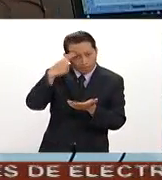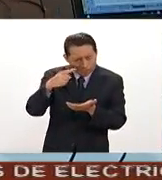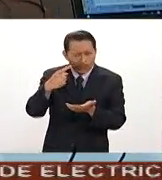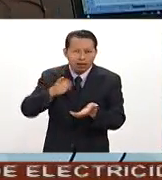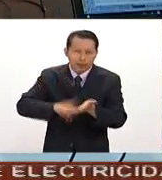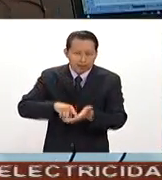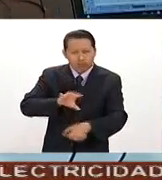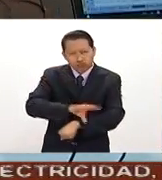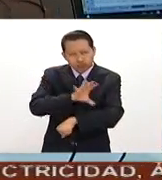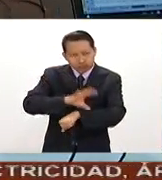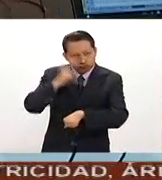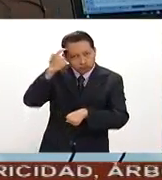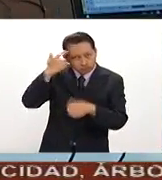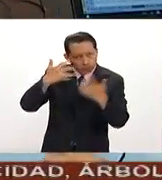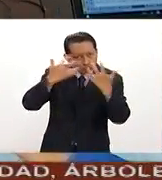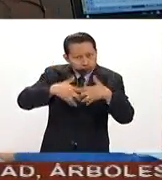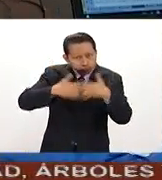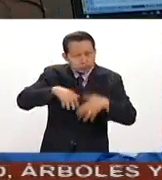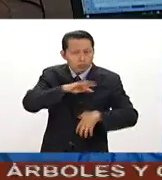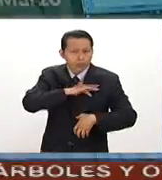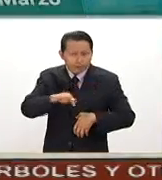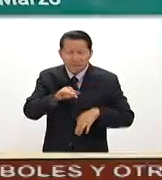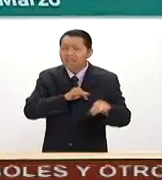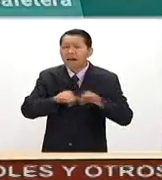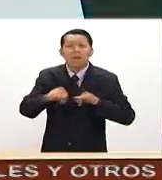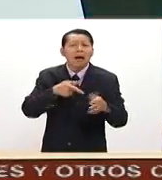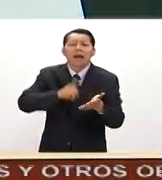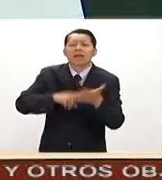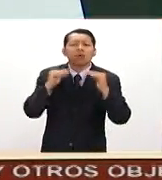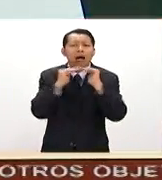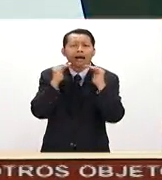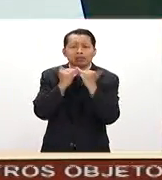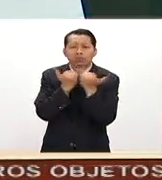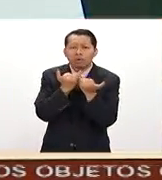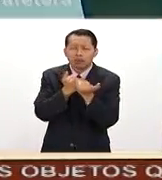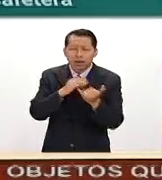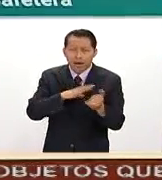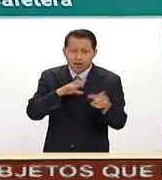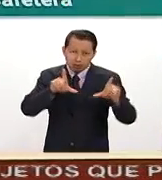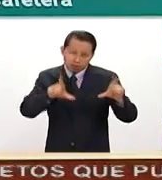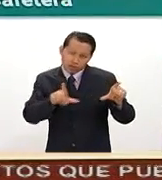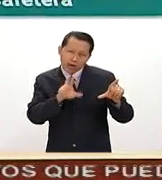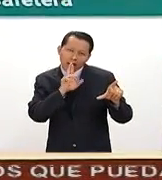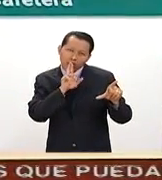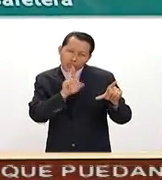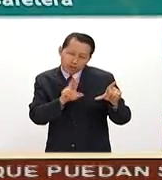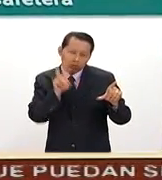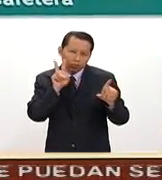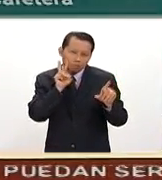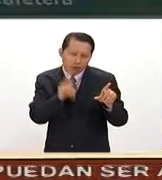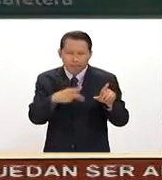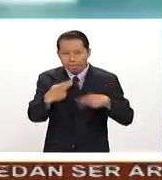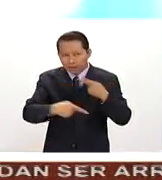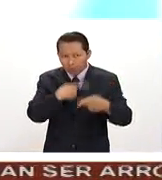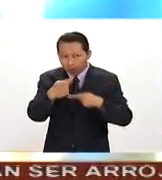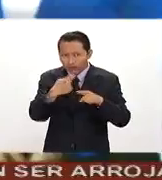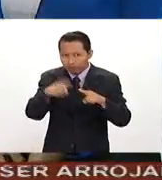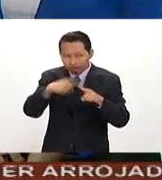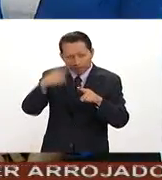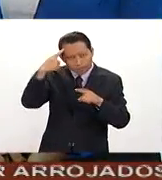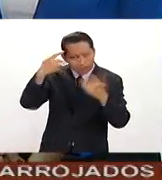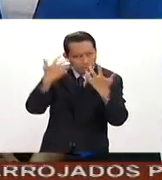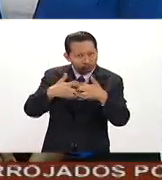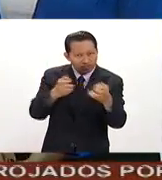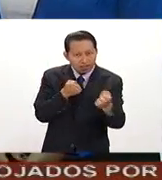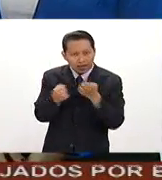está diseñada para que las personas trabajen desde su casa, mientras contestan una serie de preguntas que ayudan a ejercitar la mente.